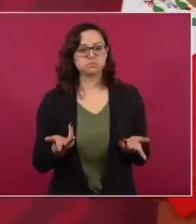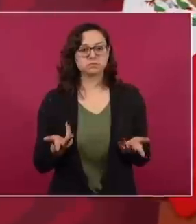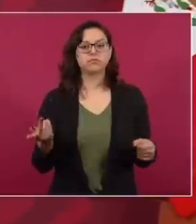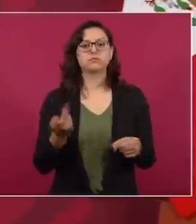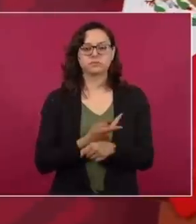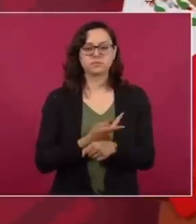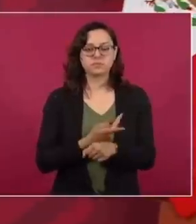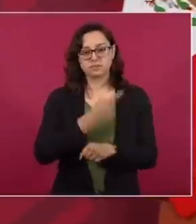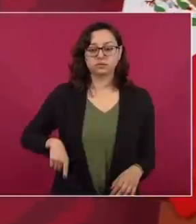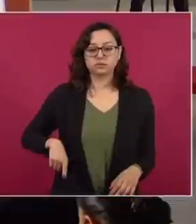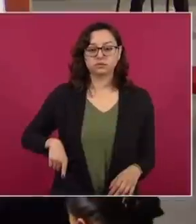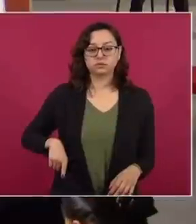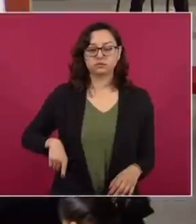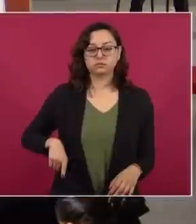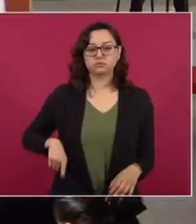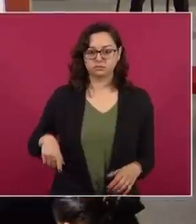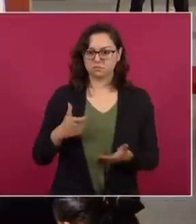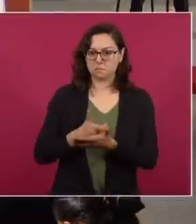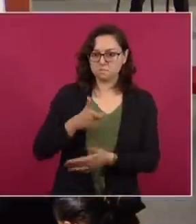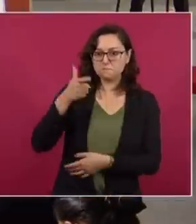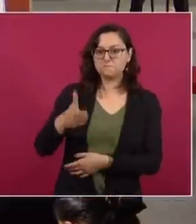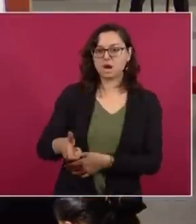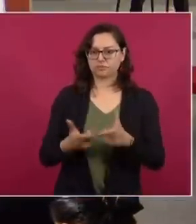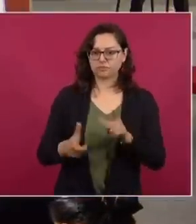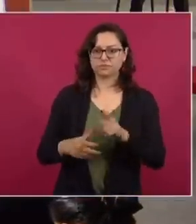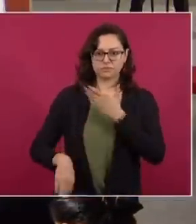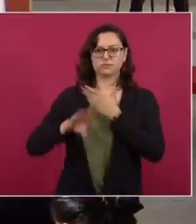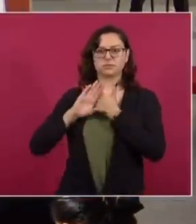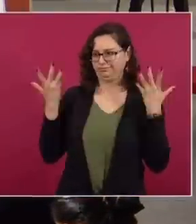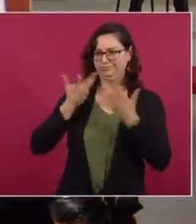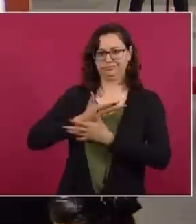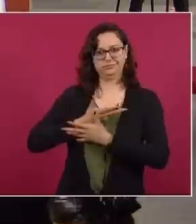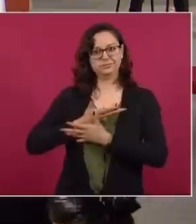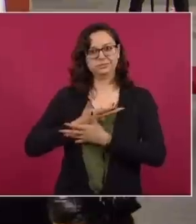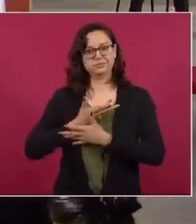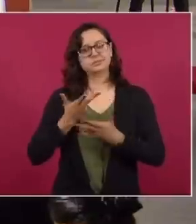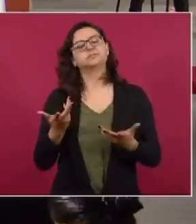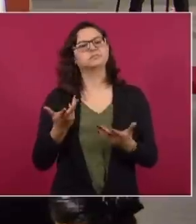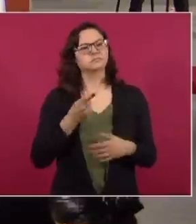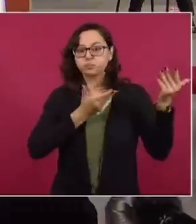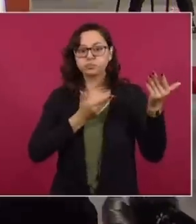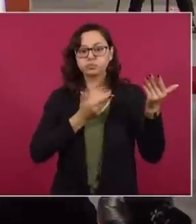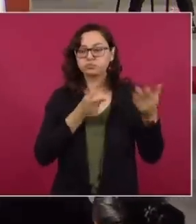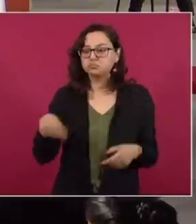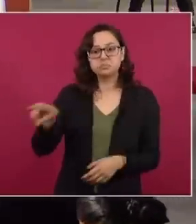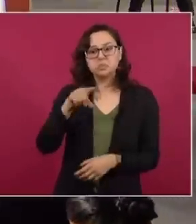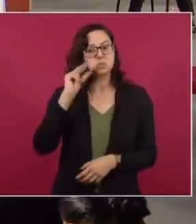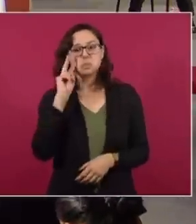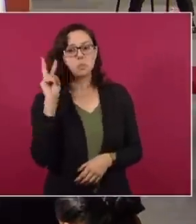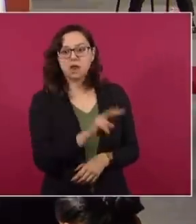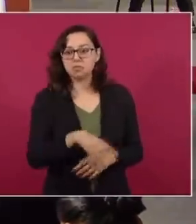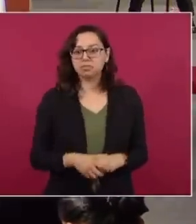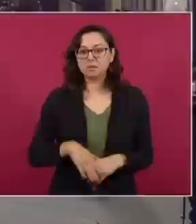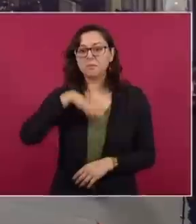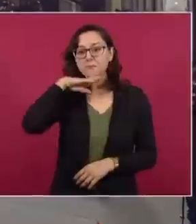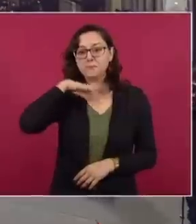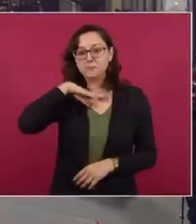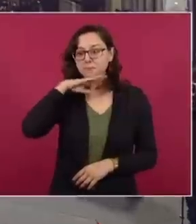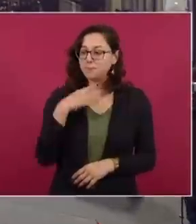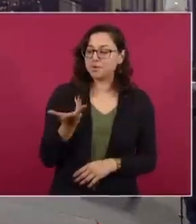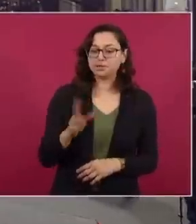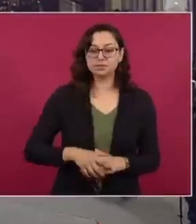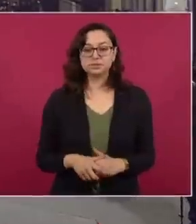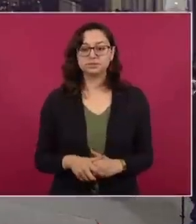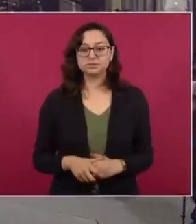Y cómo el gobierno de Estados Unidos está financiando grupos que actúan en México, contrarios a nosotros. Entonces, vamos a esperar a ver qué es lo que